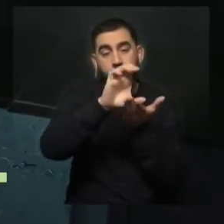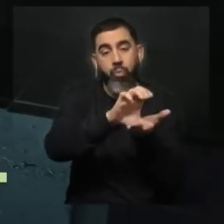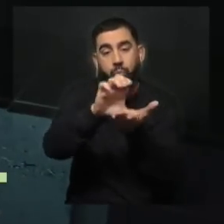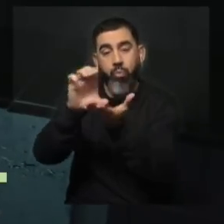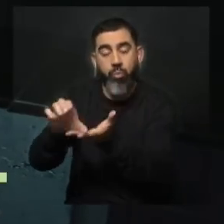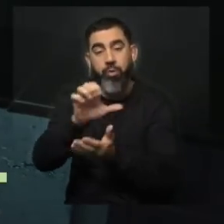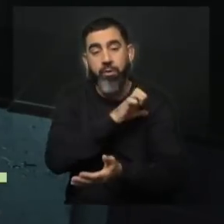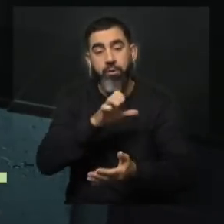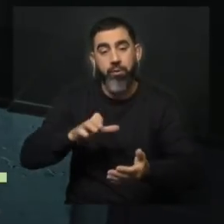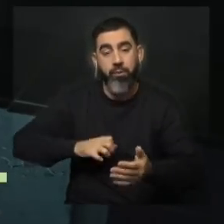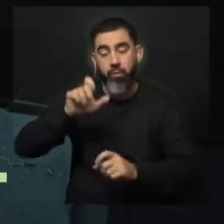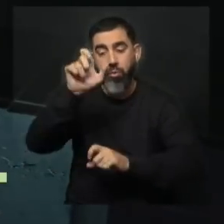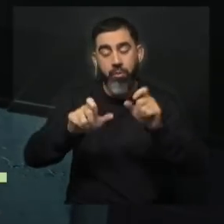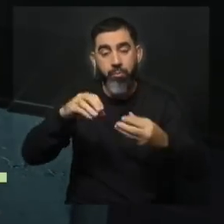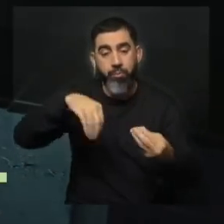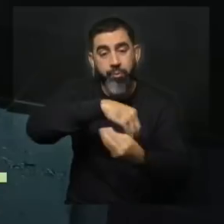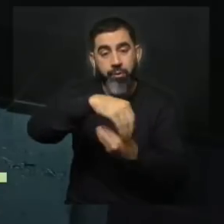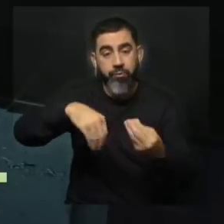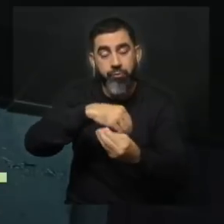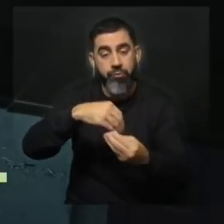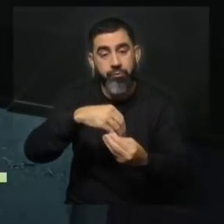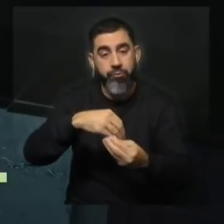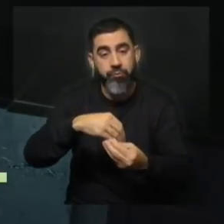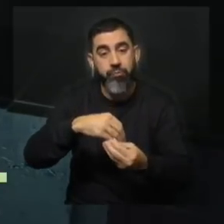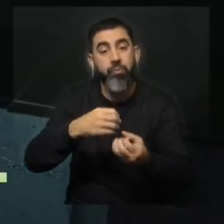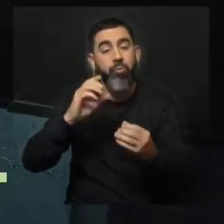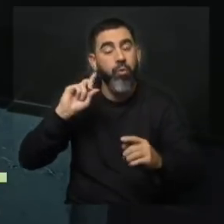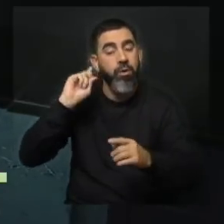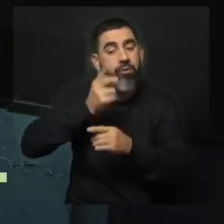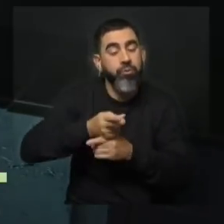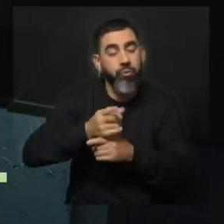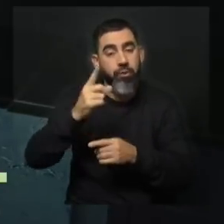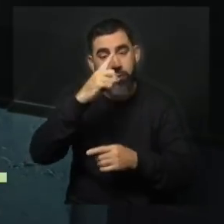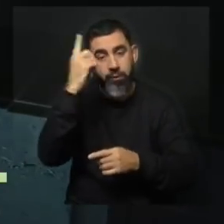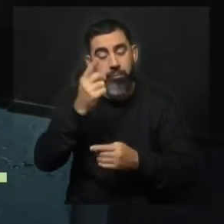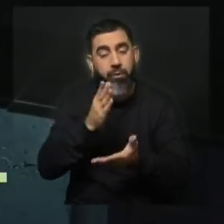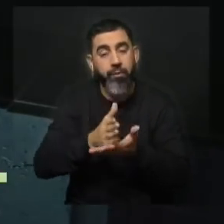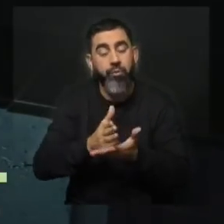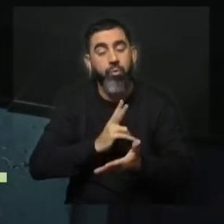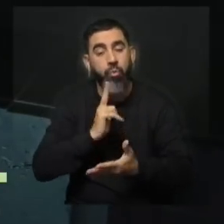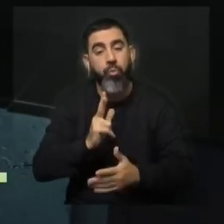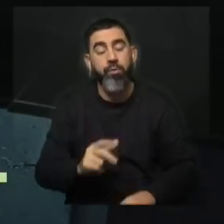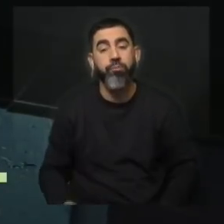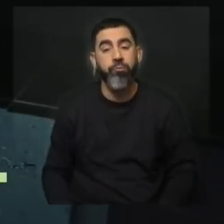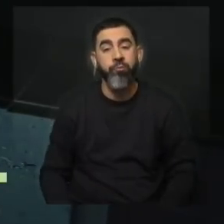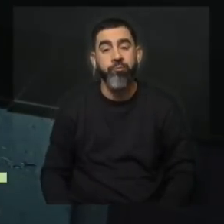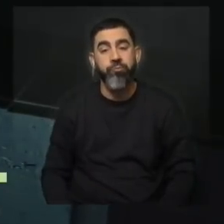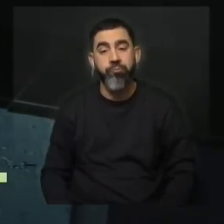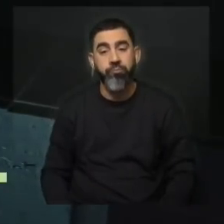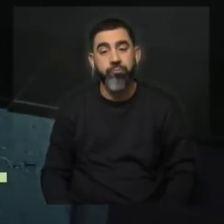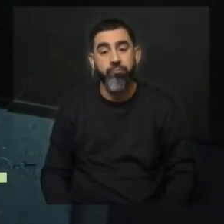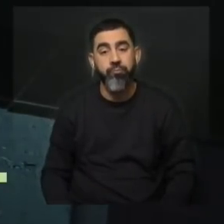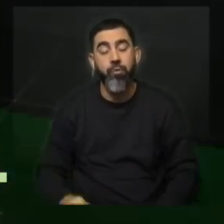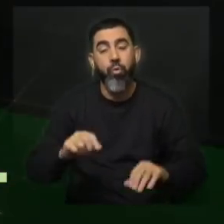debió abonar el estado a las personas a las familiares de estas personas a partir de la sentencia de la Corte Interamericana de Derechos Humanos también en este